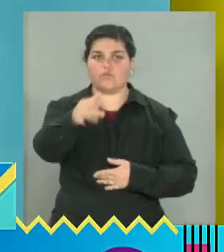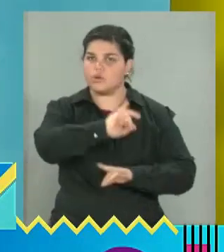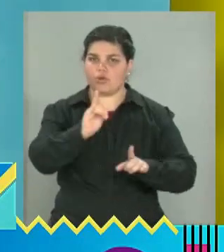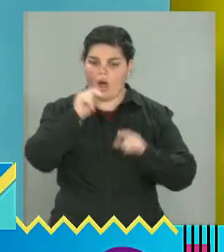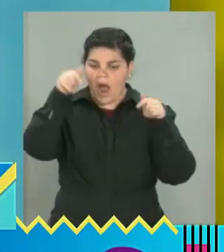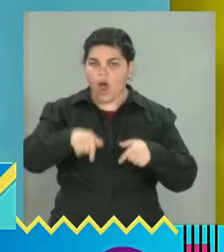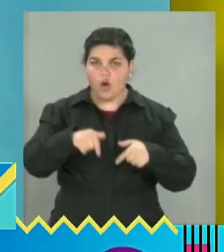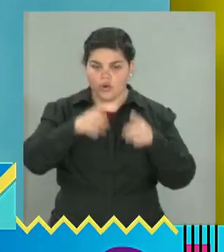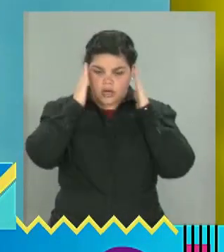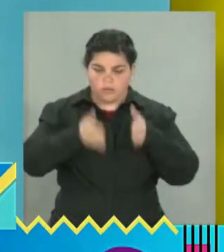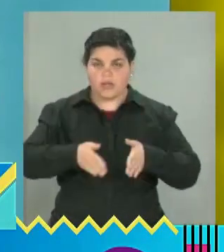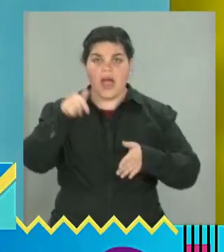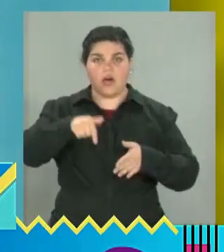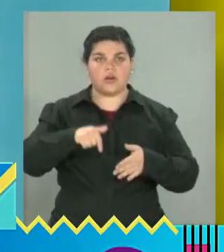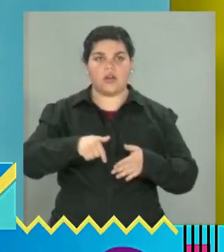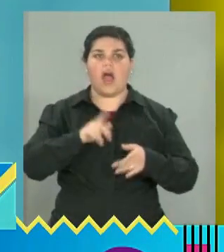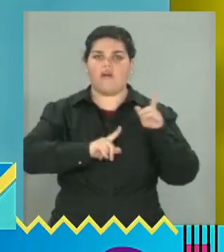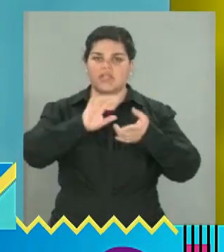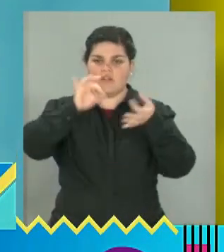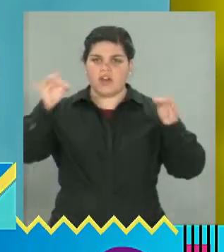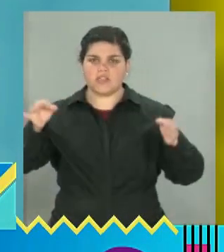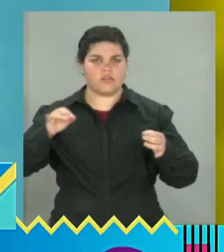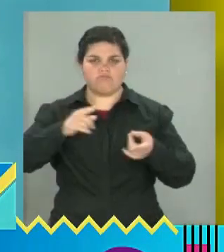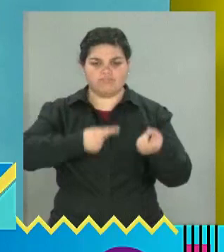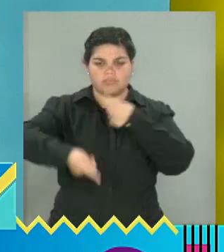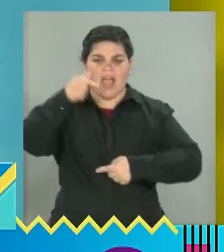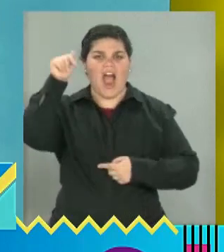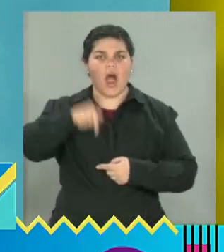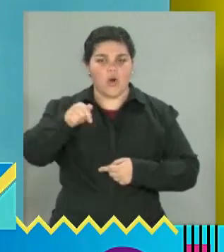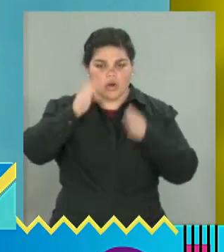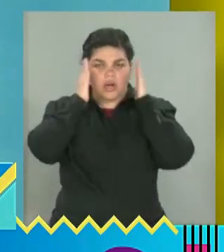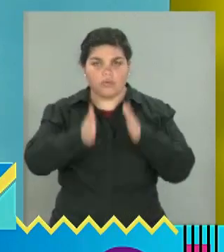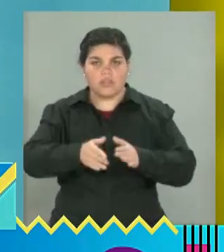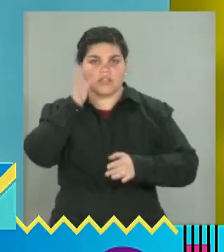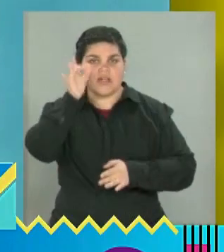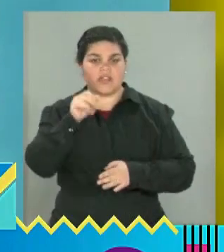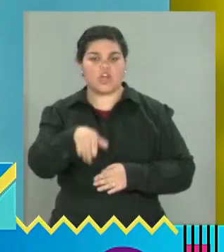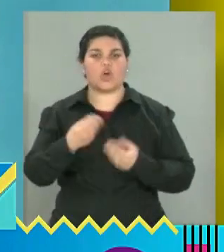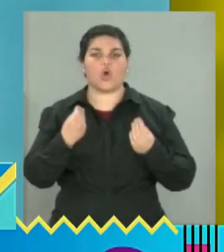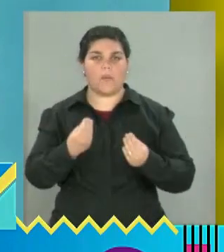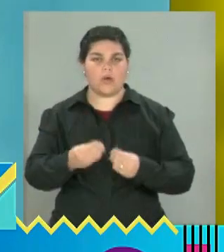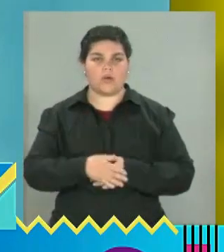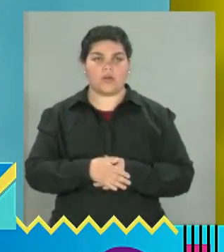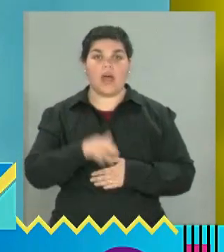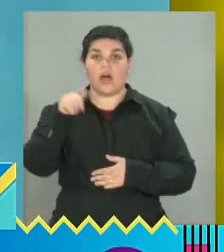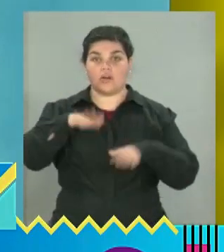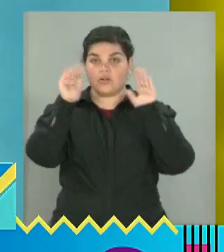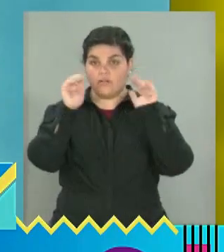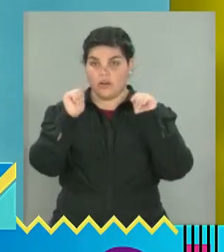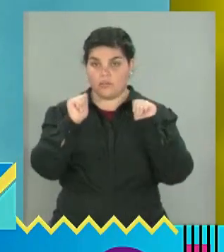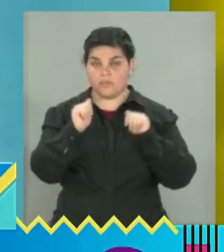presente. Muchas veces nos acostumbramos a esa frase y creo que hay que revertirla y cuestionarse para ver cómo abordamos esas situaciones. Nos vamos